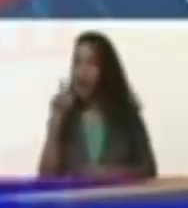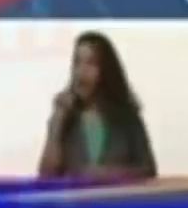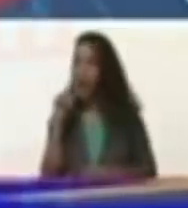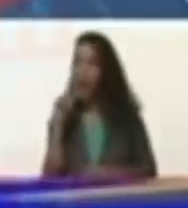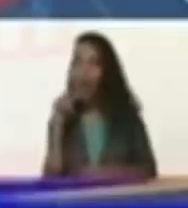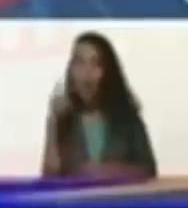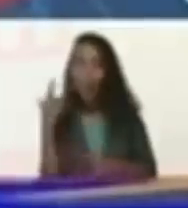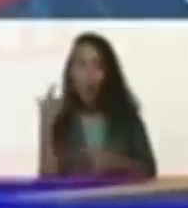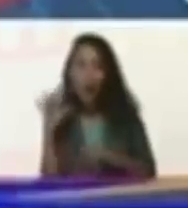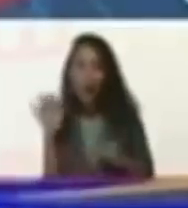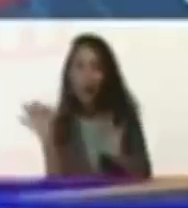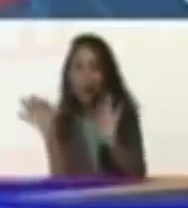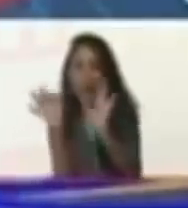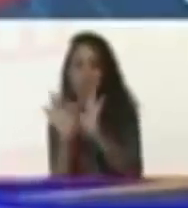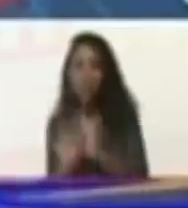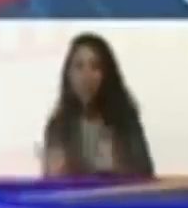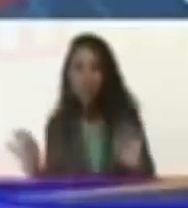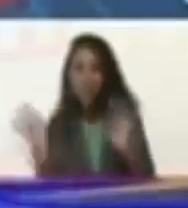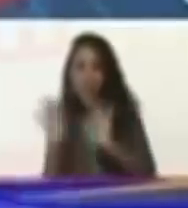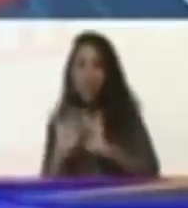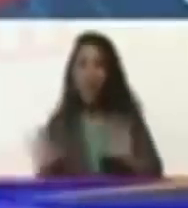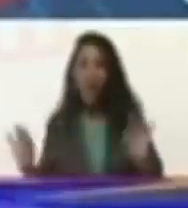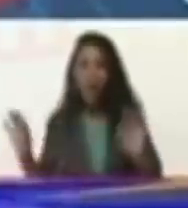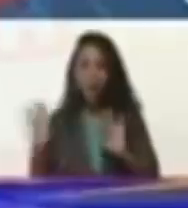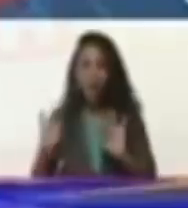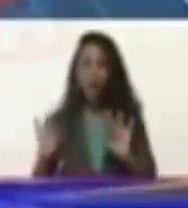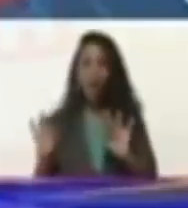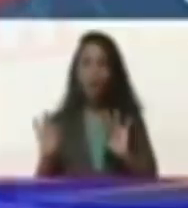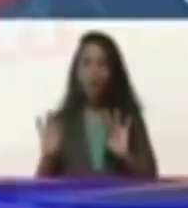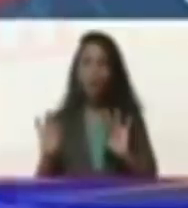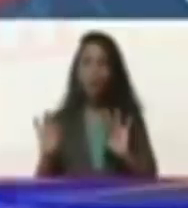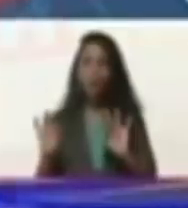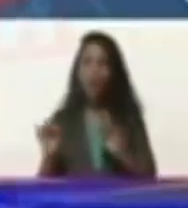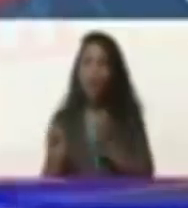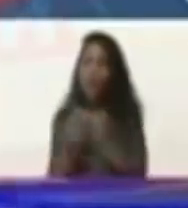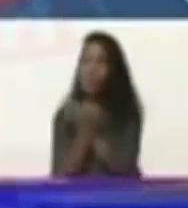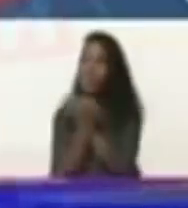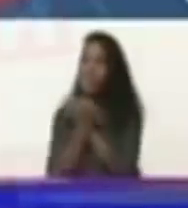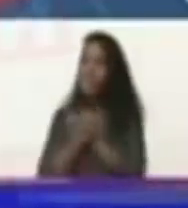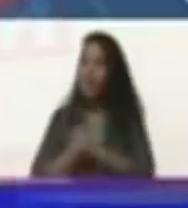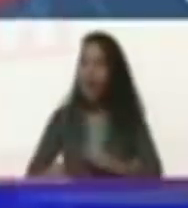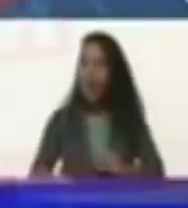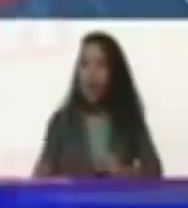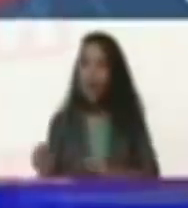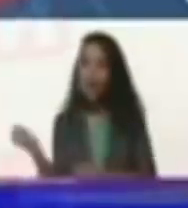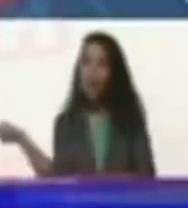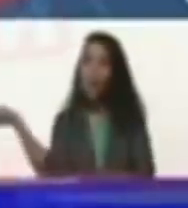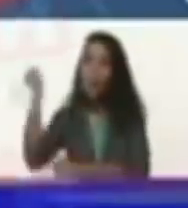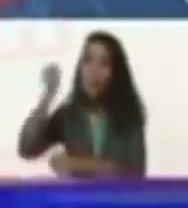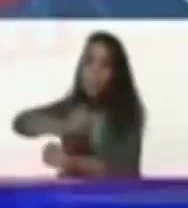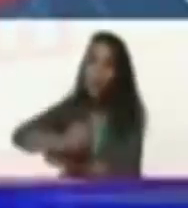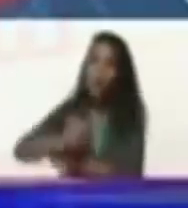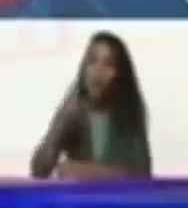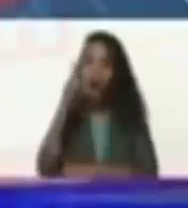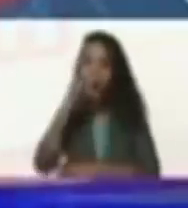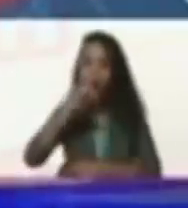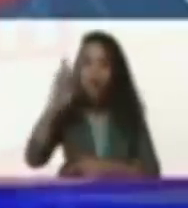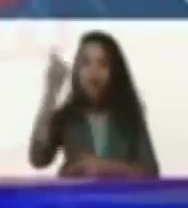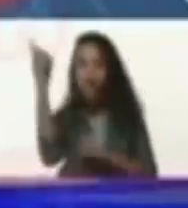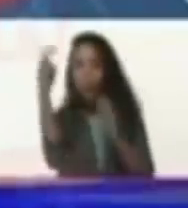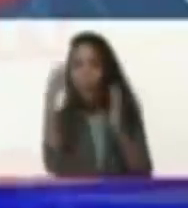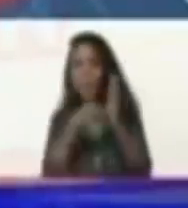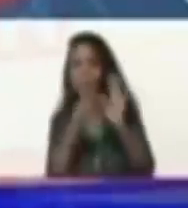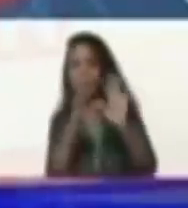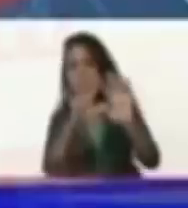Trump está endemoniado con las mentiras que le han metido de Venezuela, ha enfatizado. Hace unos días Maduro acusó